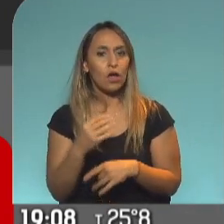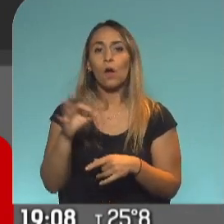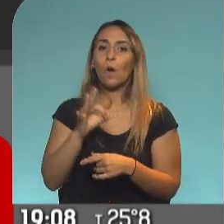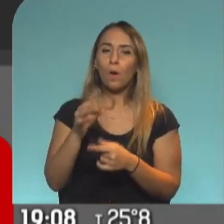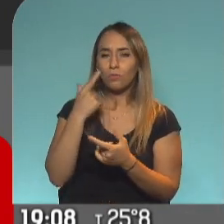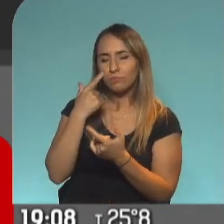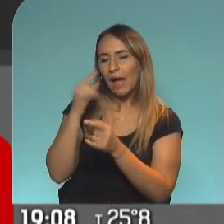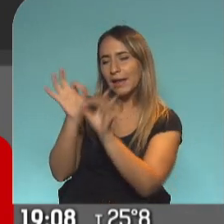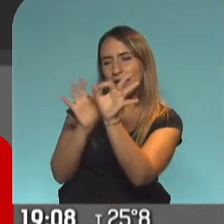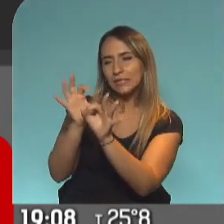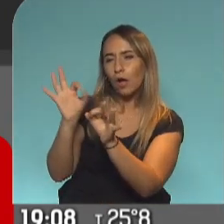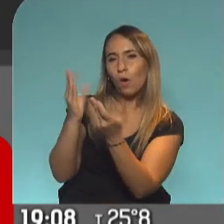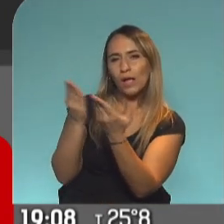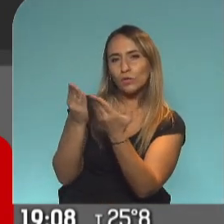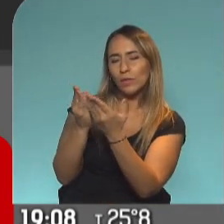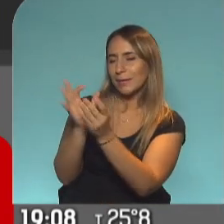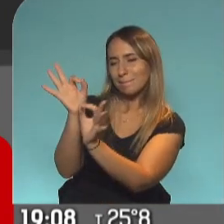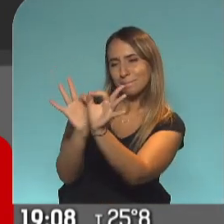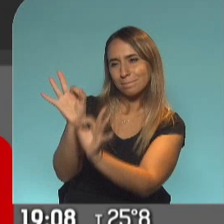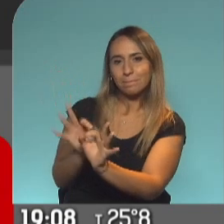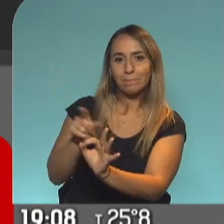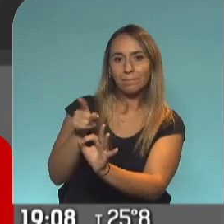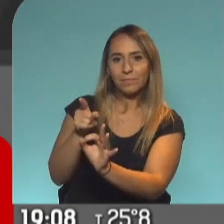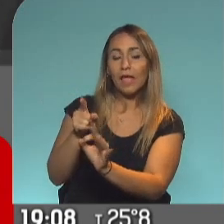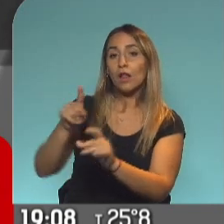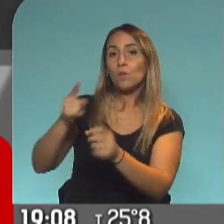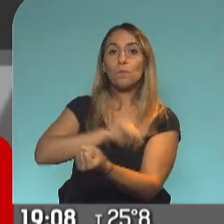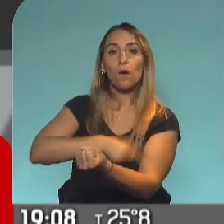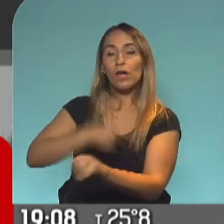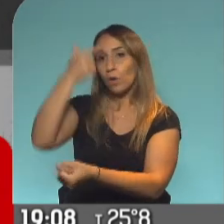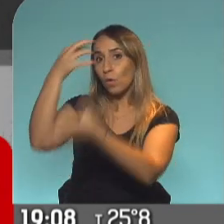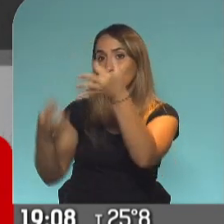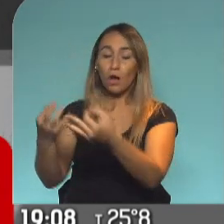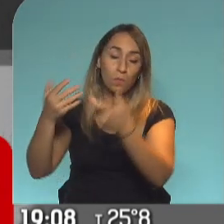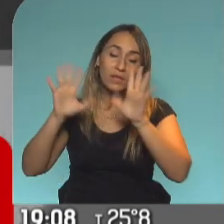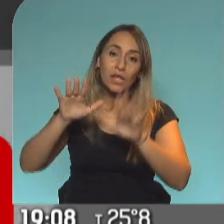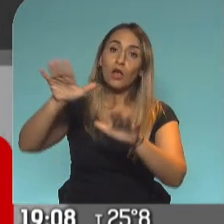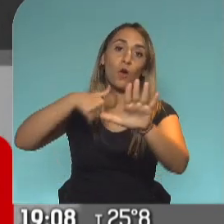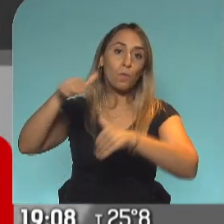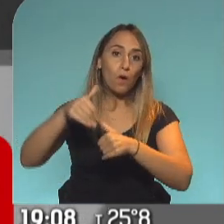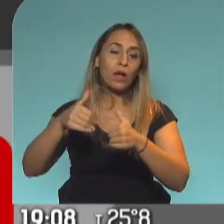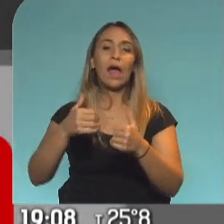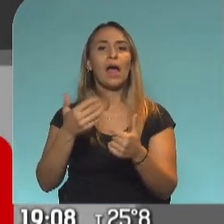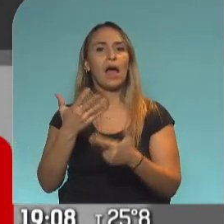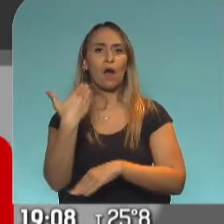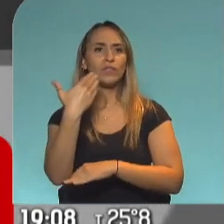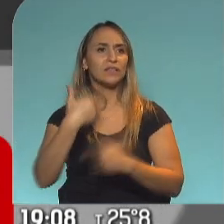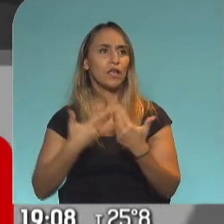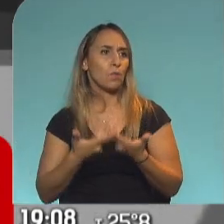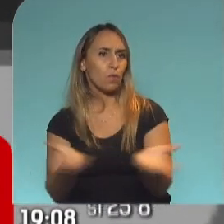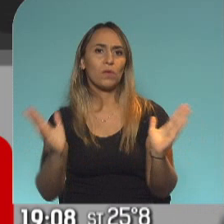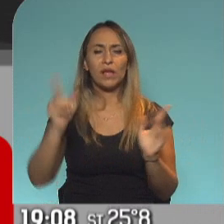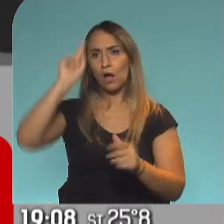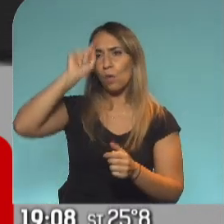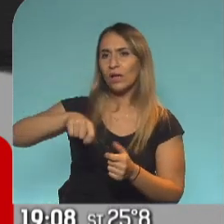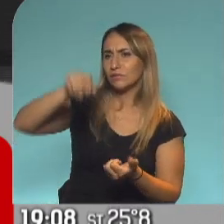el funcionamiento del Poder Judicial dentro de las atribuciones. Podría convocar una audiencia pública a los jueces para que informen a ver